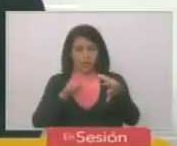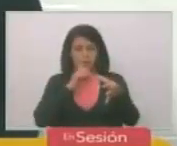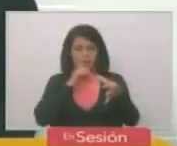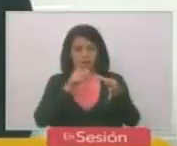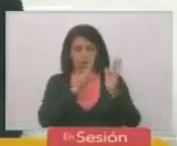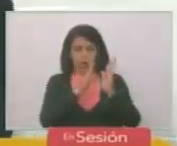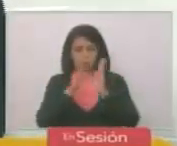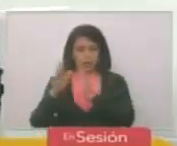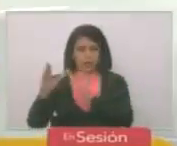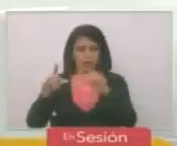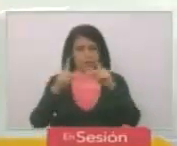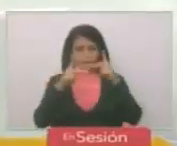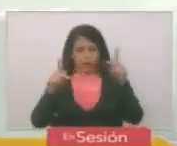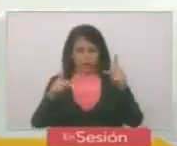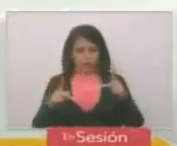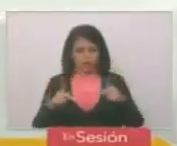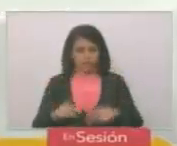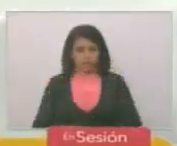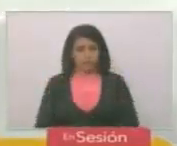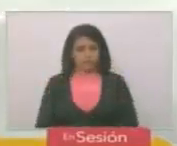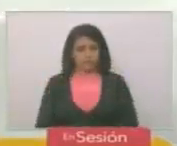redacción.